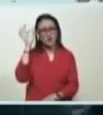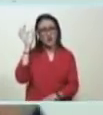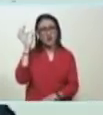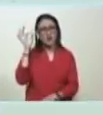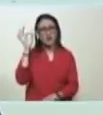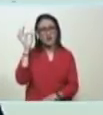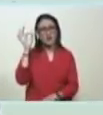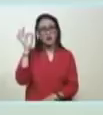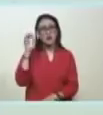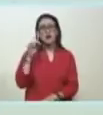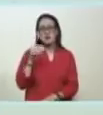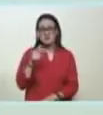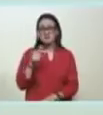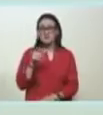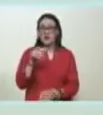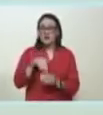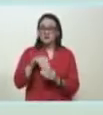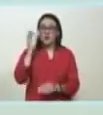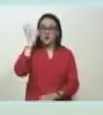concejales.